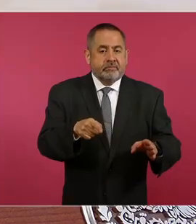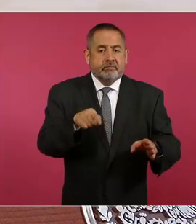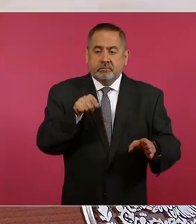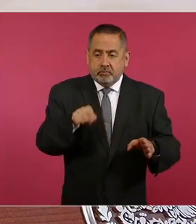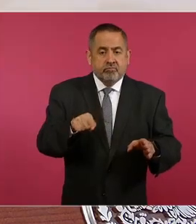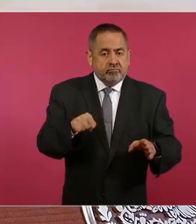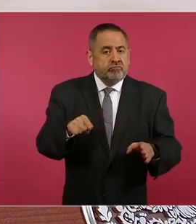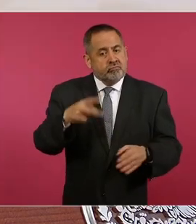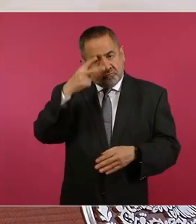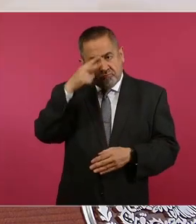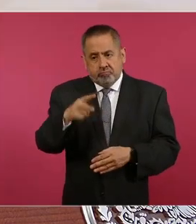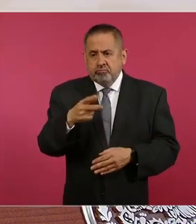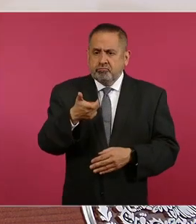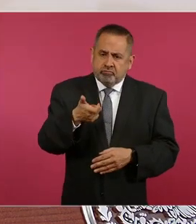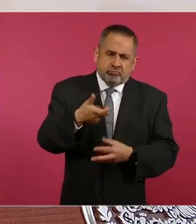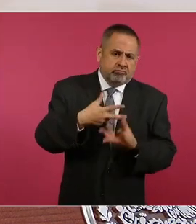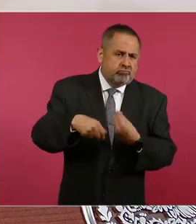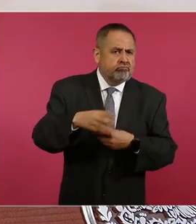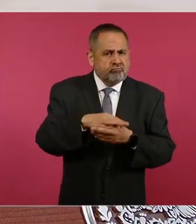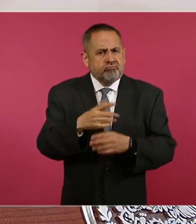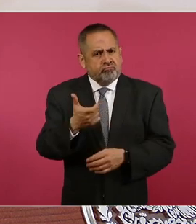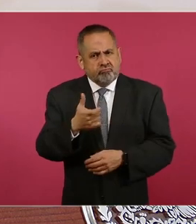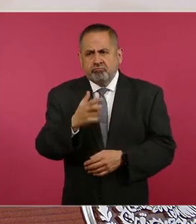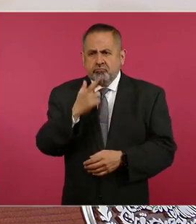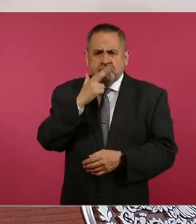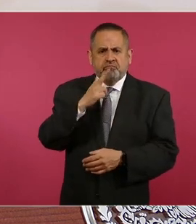crecimiento económico excepcional,